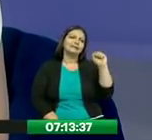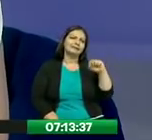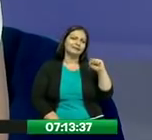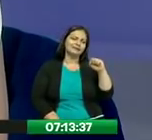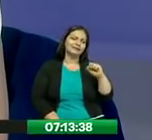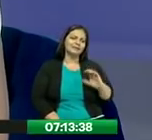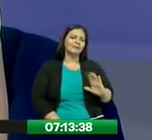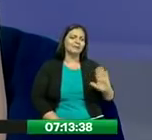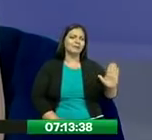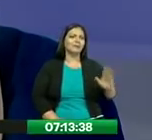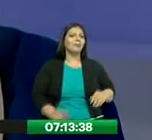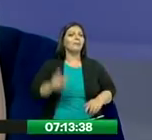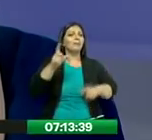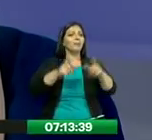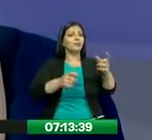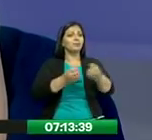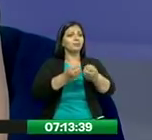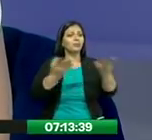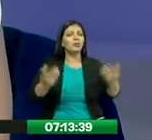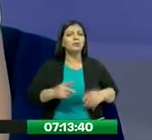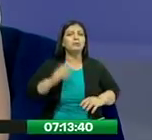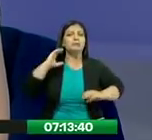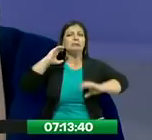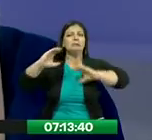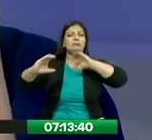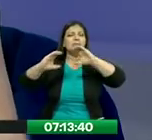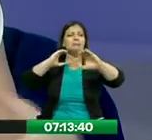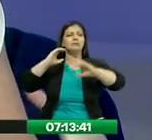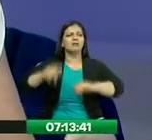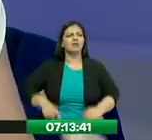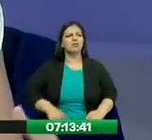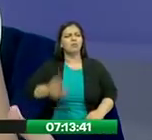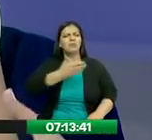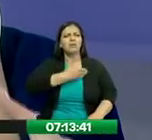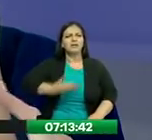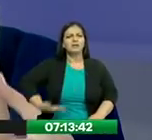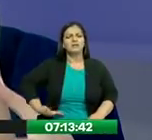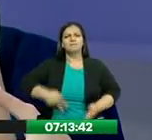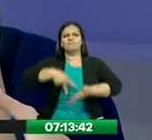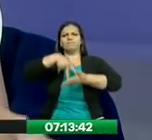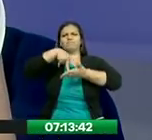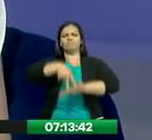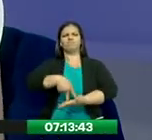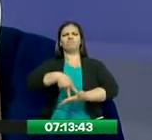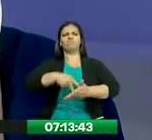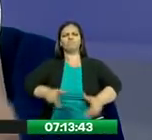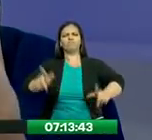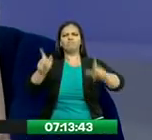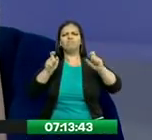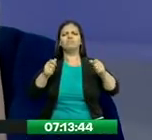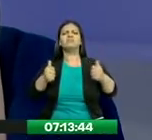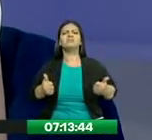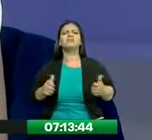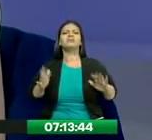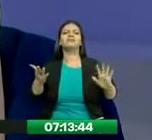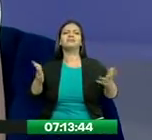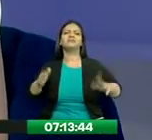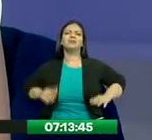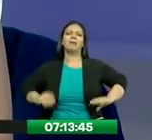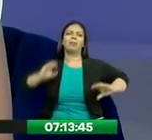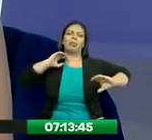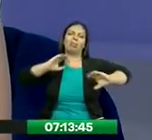ha quedado en entredicho 100%, y número uno, y número dos, el espacio que le han dejado, porque en el momento que él se siente el precedente